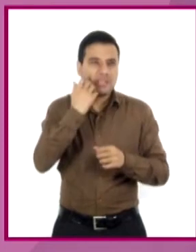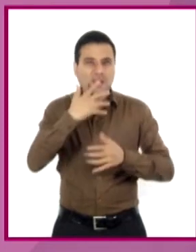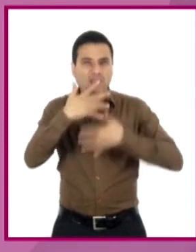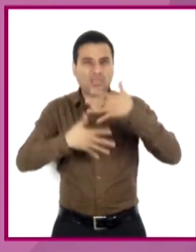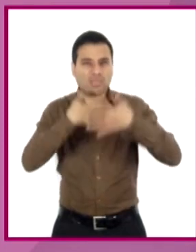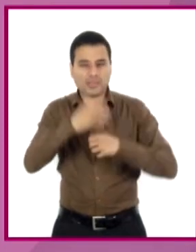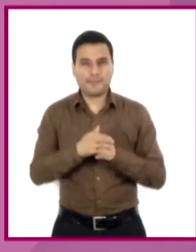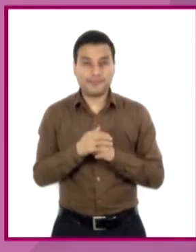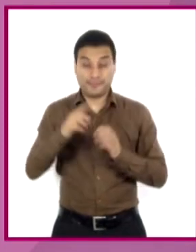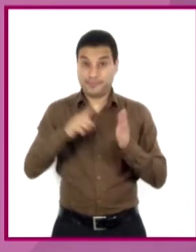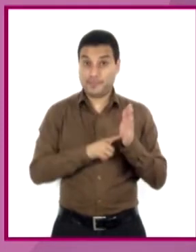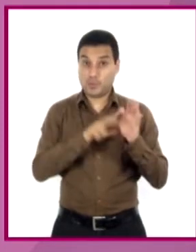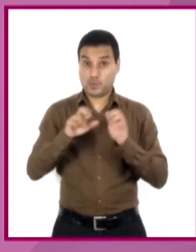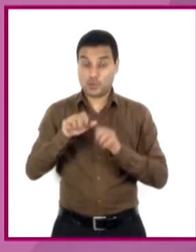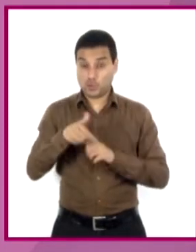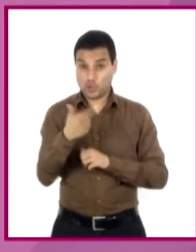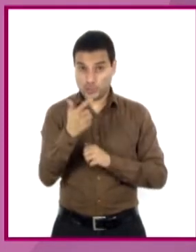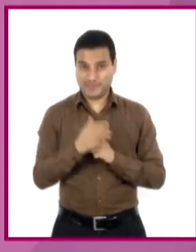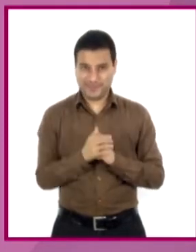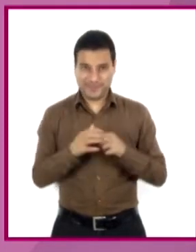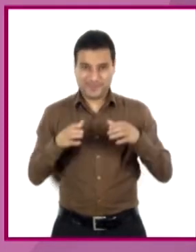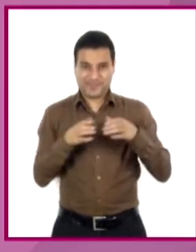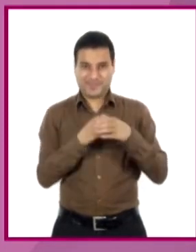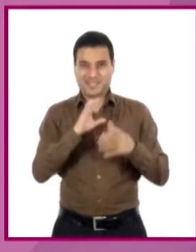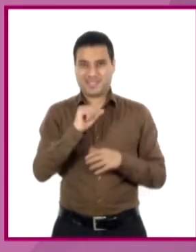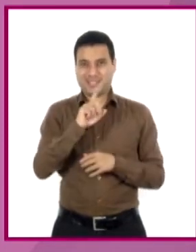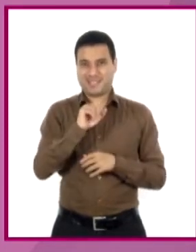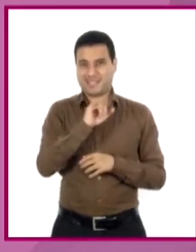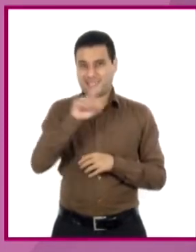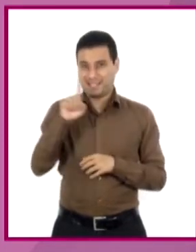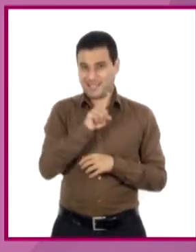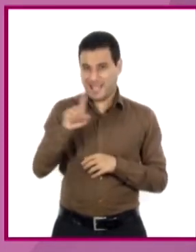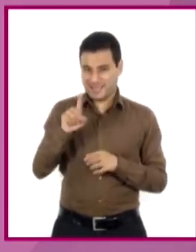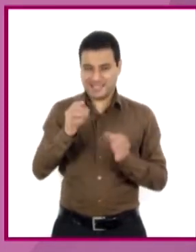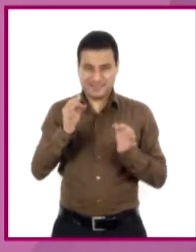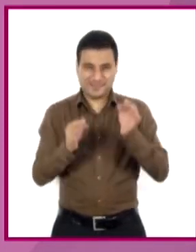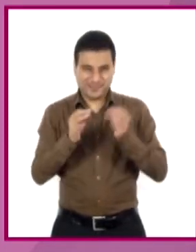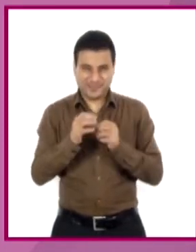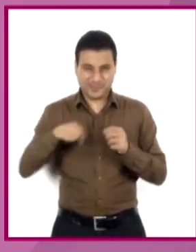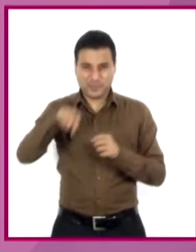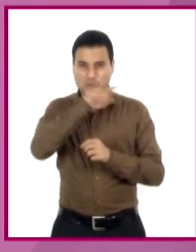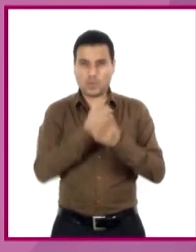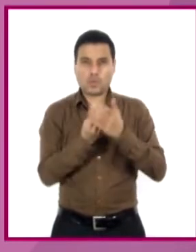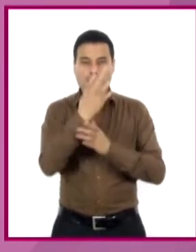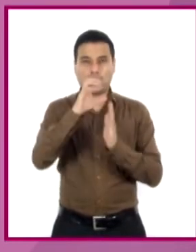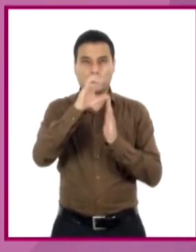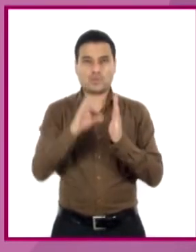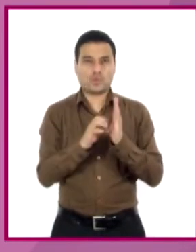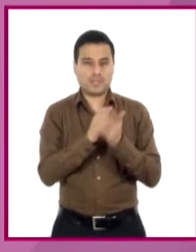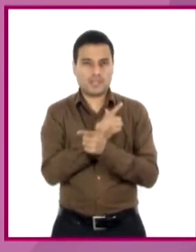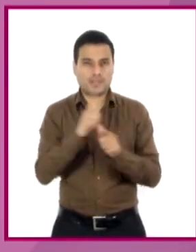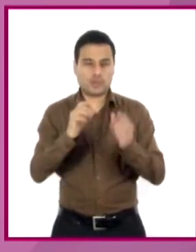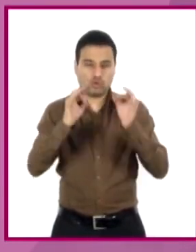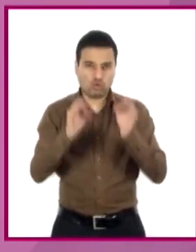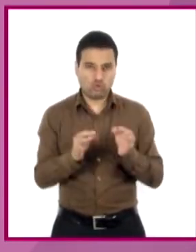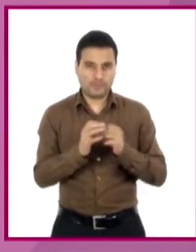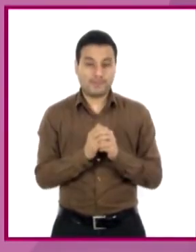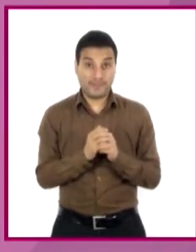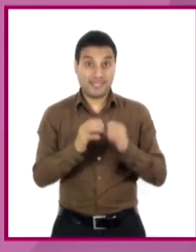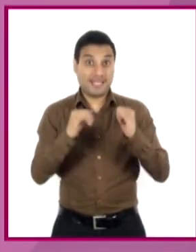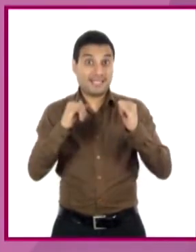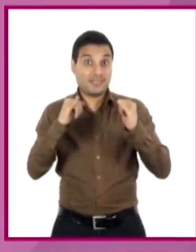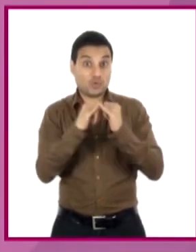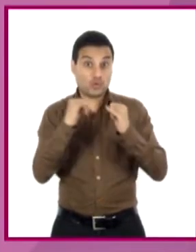En 1812, las Cortes de Cádiz en España elaboraron una nueva constitución liberal que disolvía las